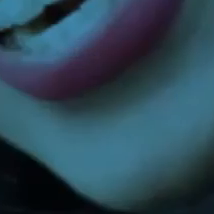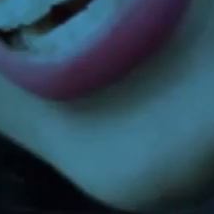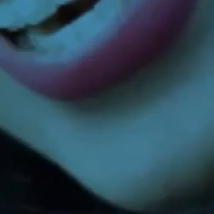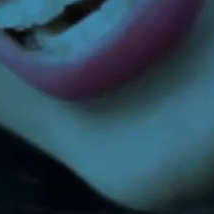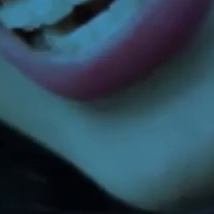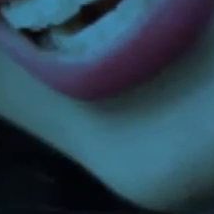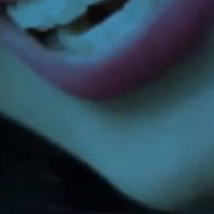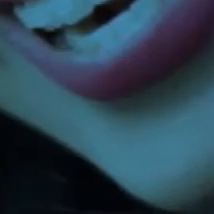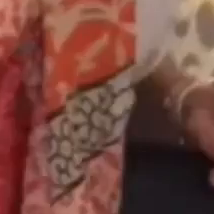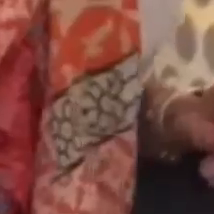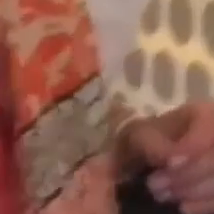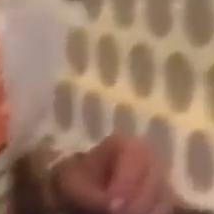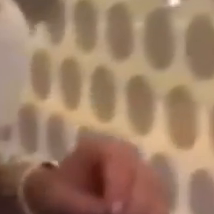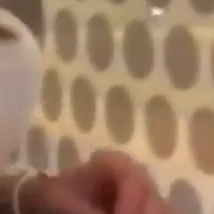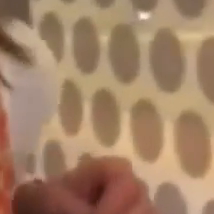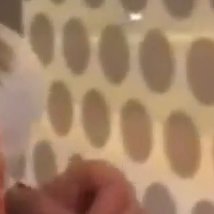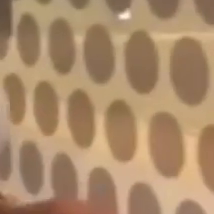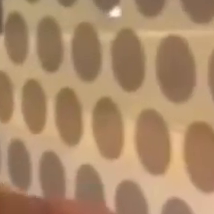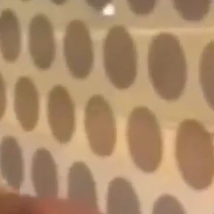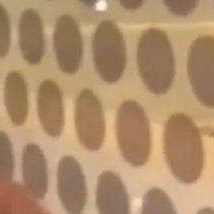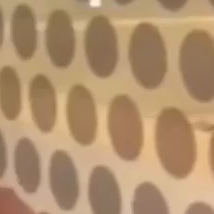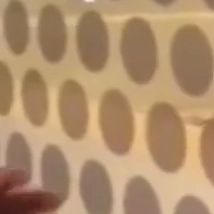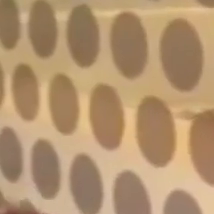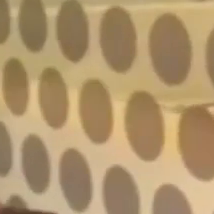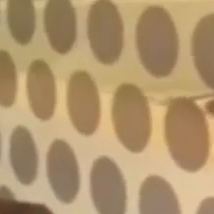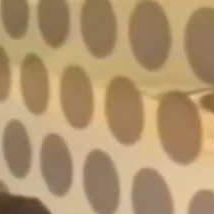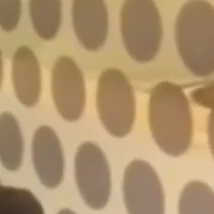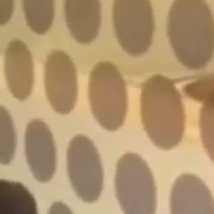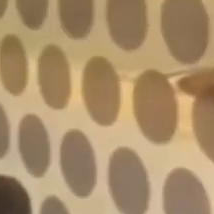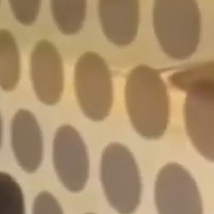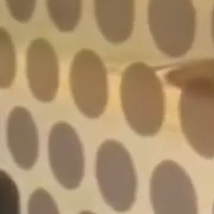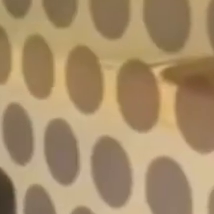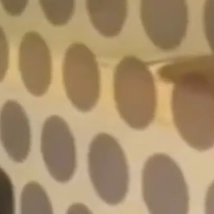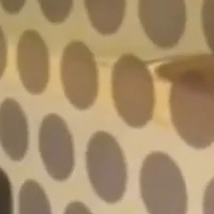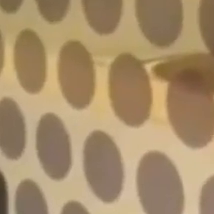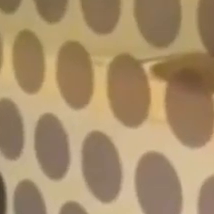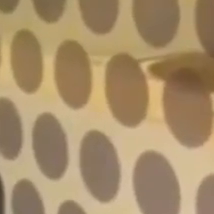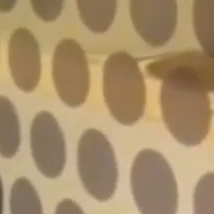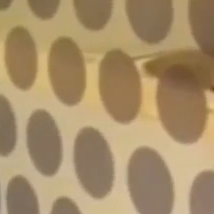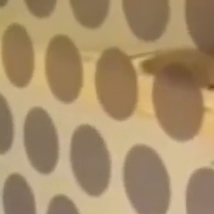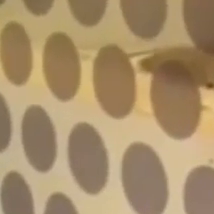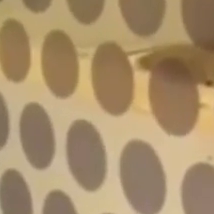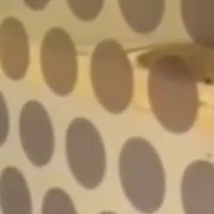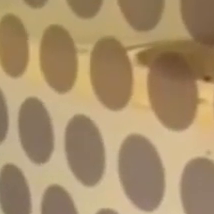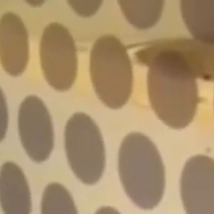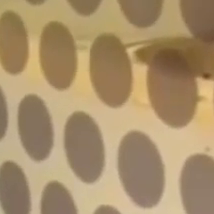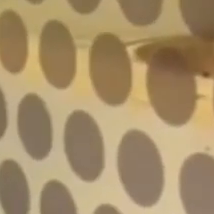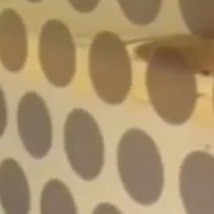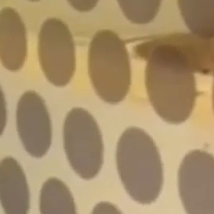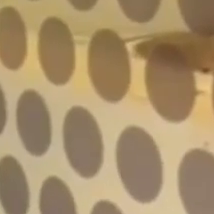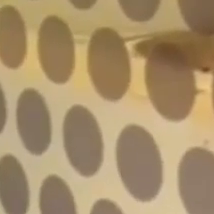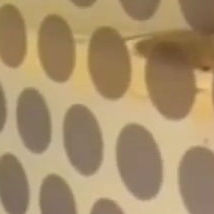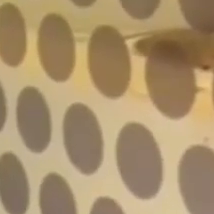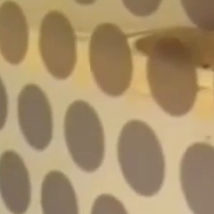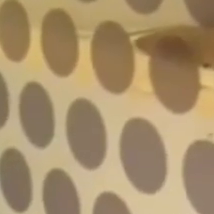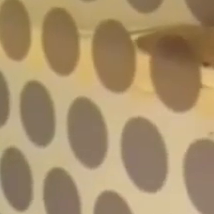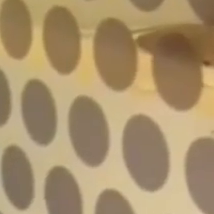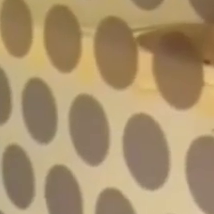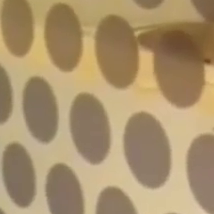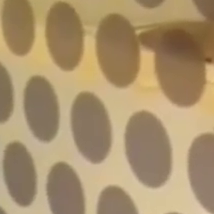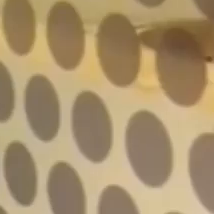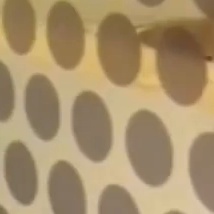Visita chrome.com.co. Hola amigos de Barranca Bermeja, soy Isabela Santo Domingo y les aviso que voy a estar el próximo 12 de